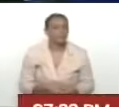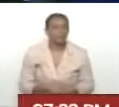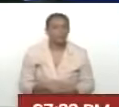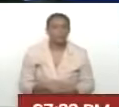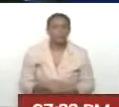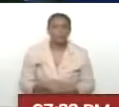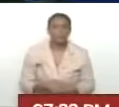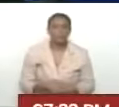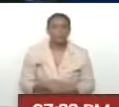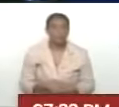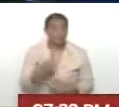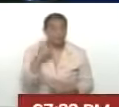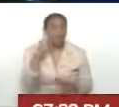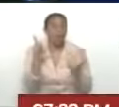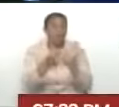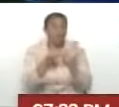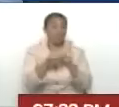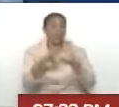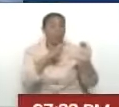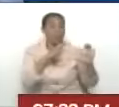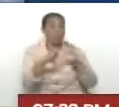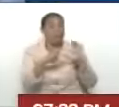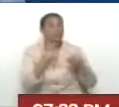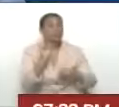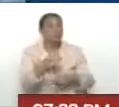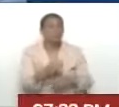Está hablando como un licenciado en comunicación social.